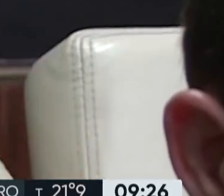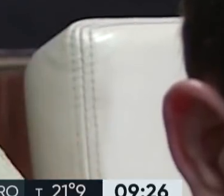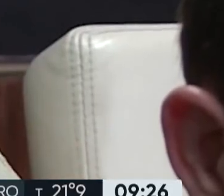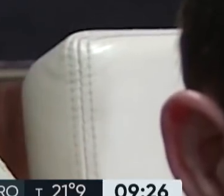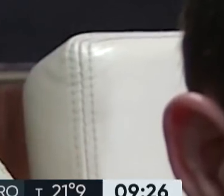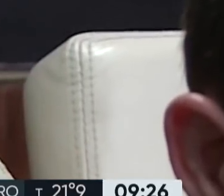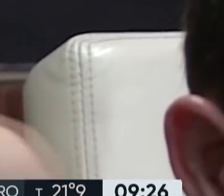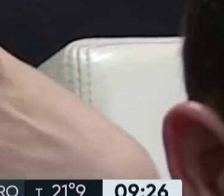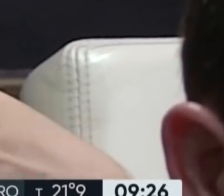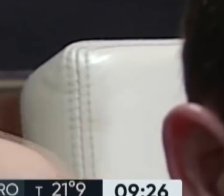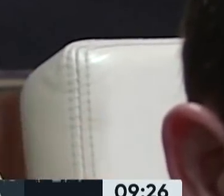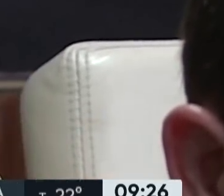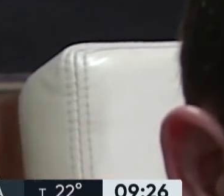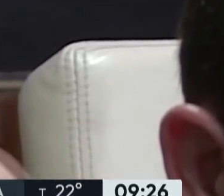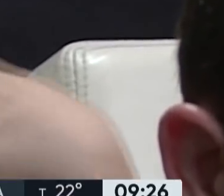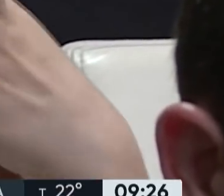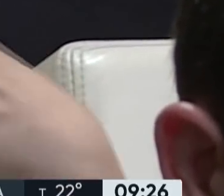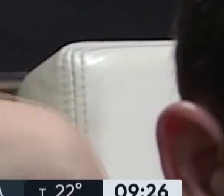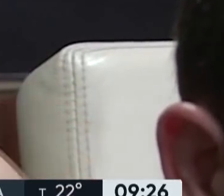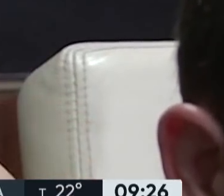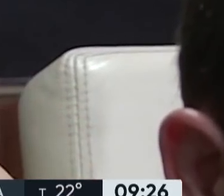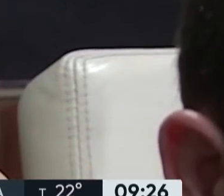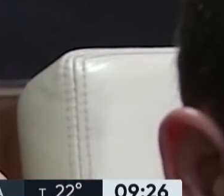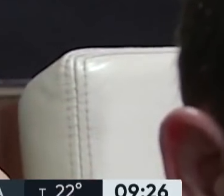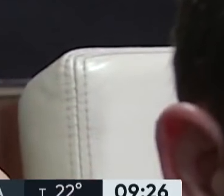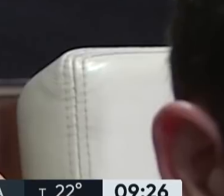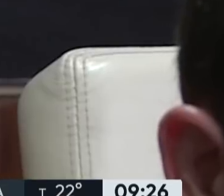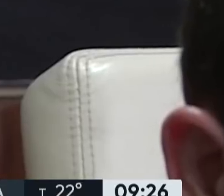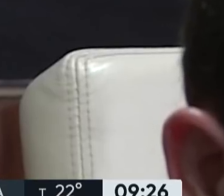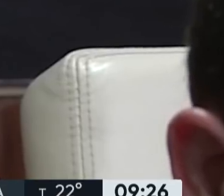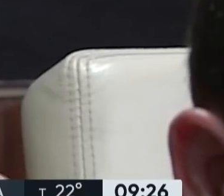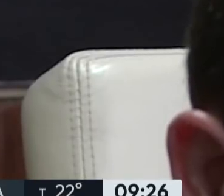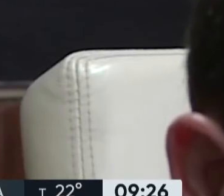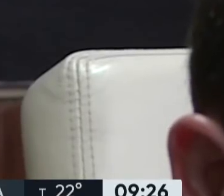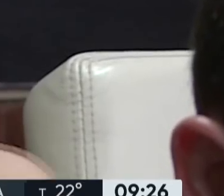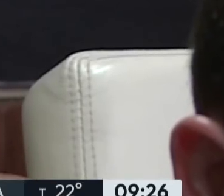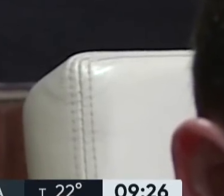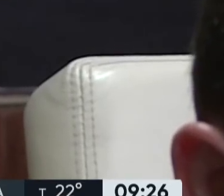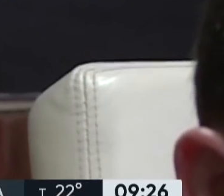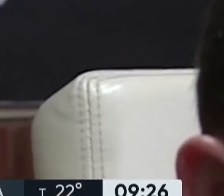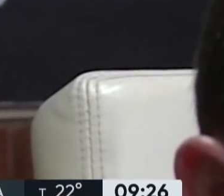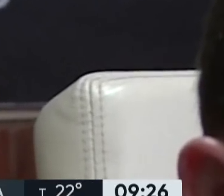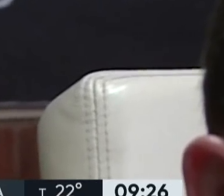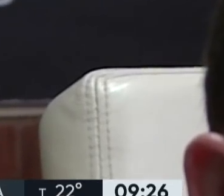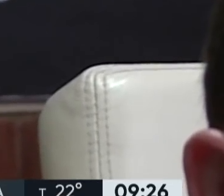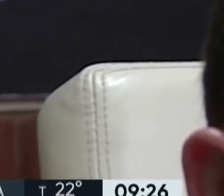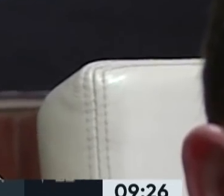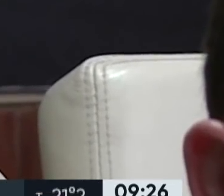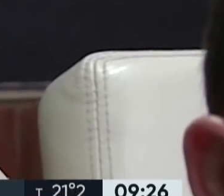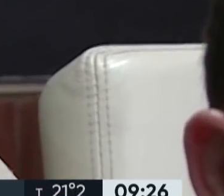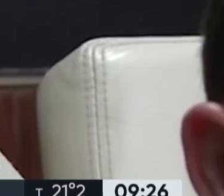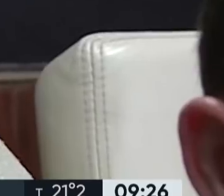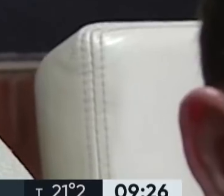de gabinete y la ministra Gómez Alcorta, y cómo se explica que el acto de cierre del Frente de